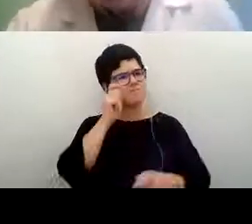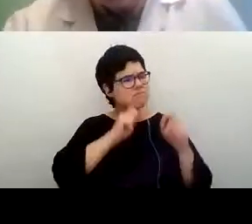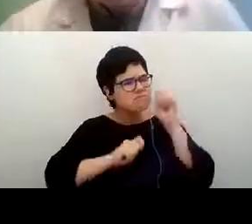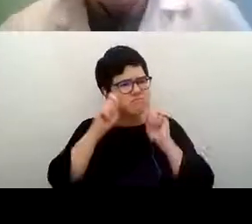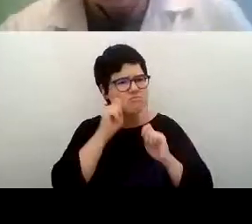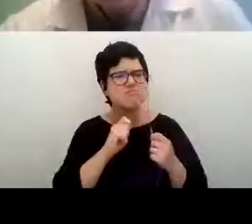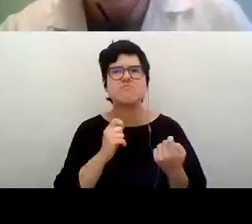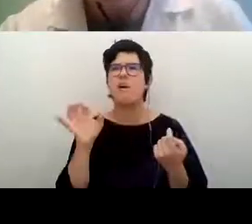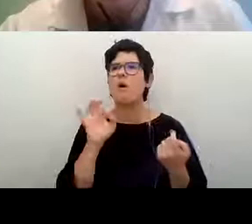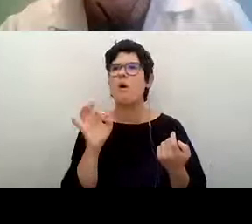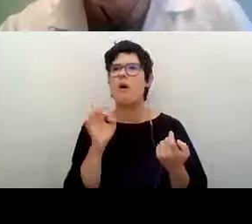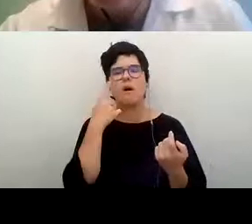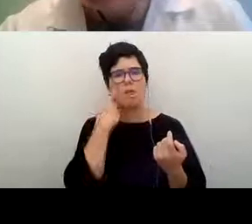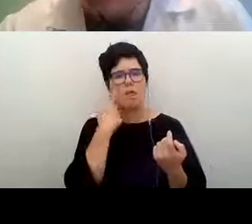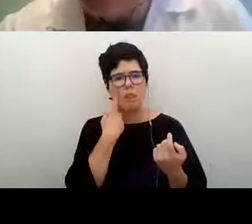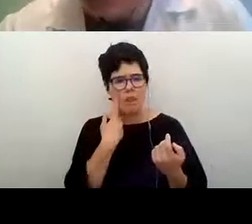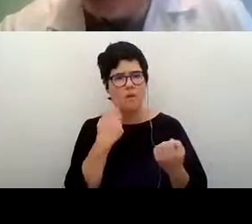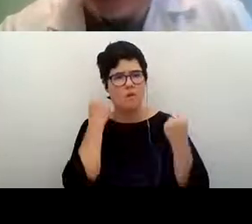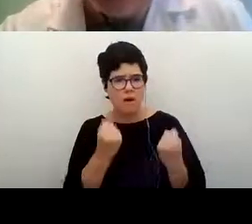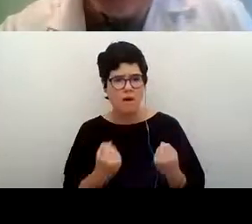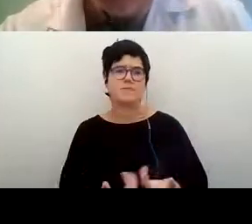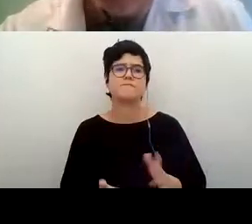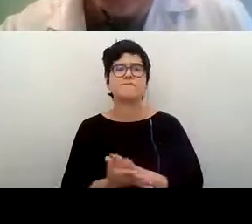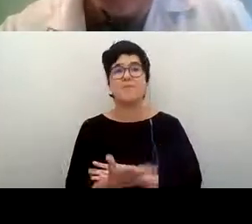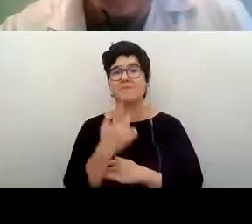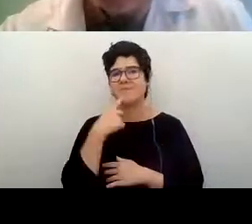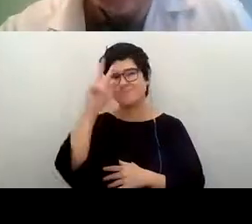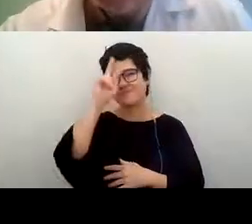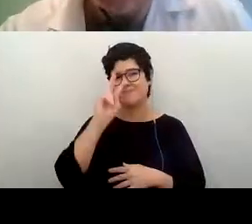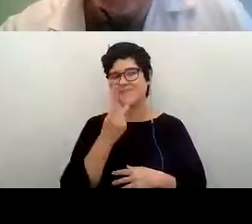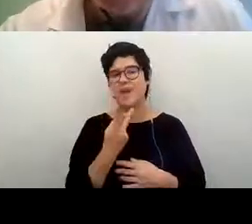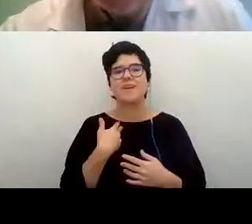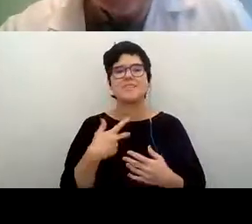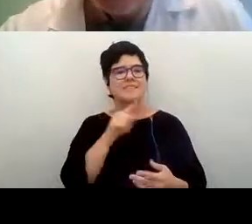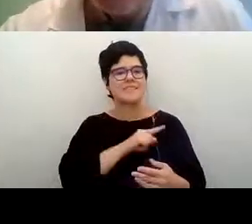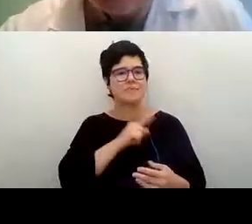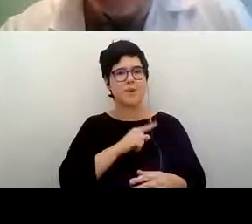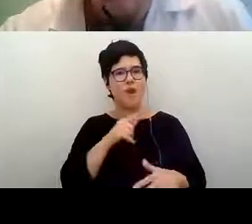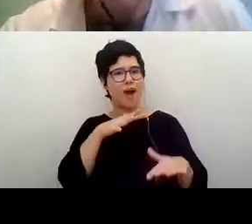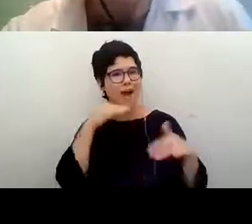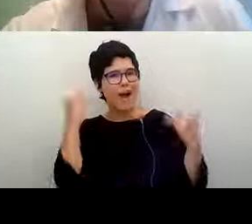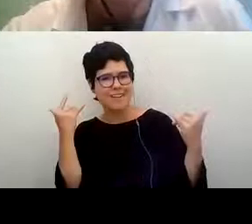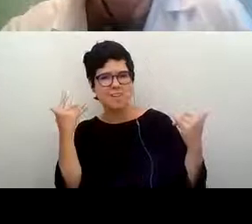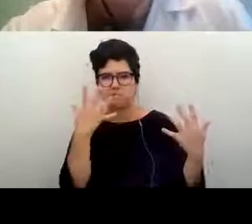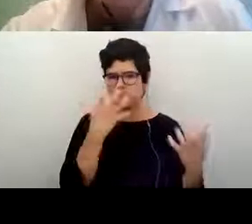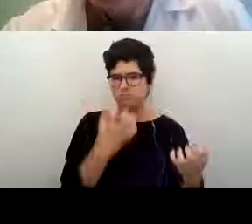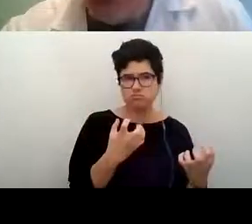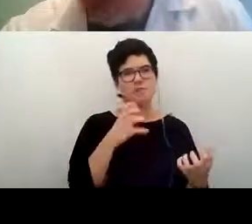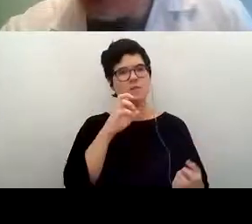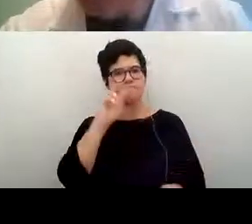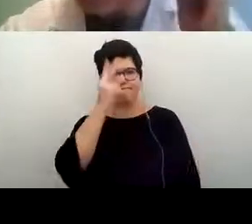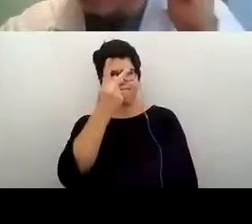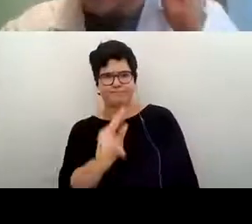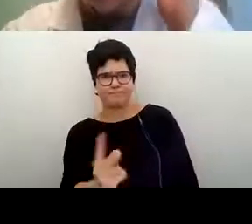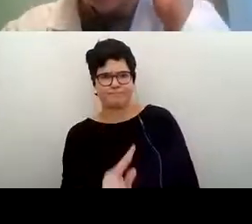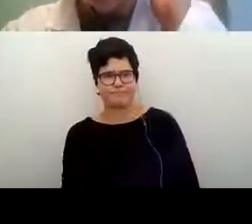llanto manifiesto. Cambios de humor frecuentes también son típicos de alteraciones en el estado anímico.